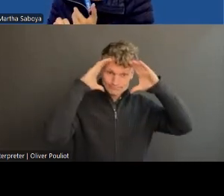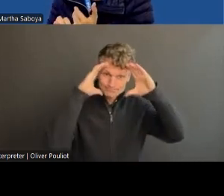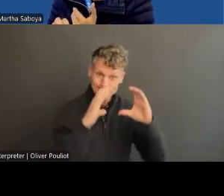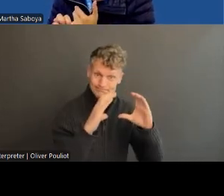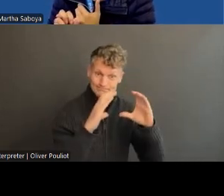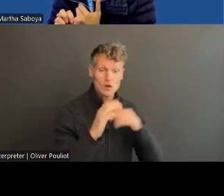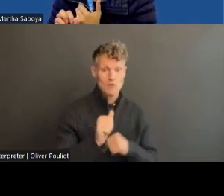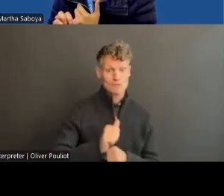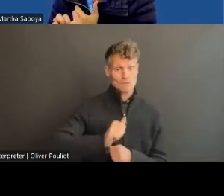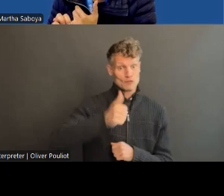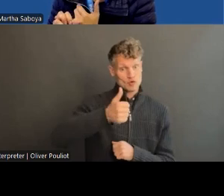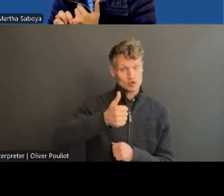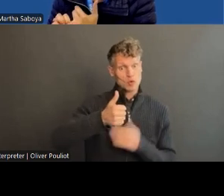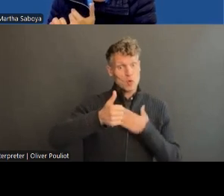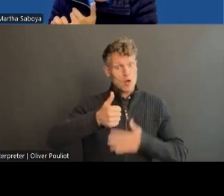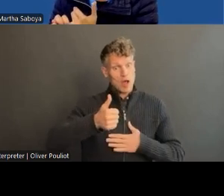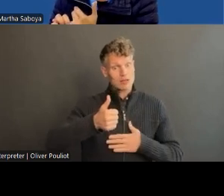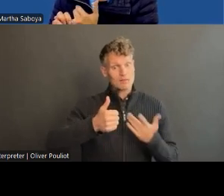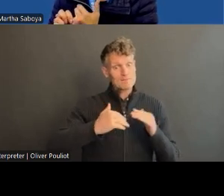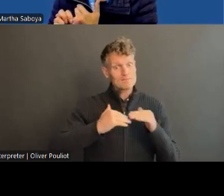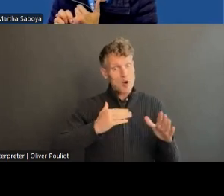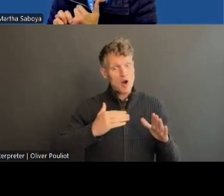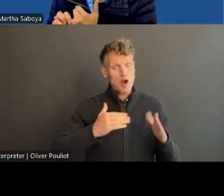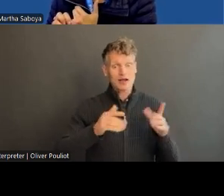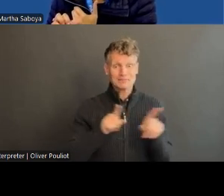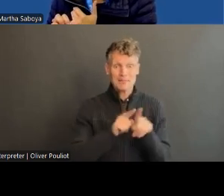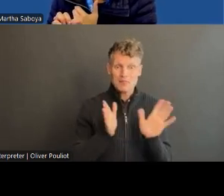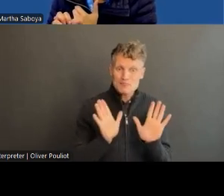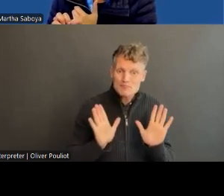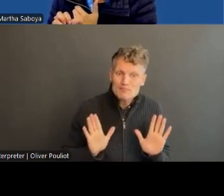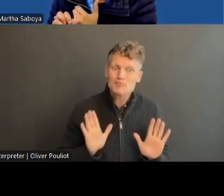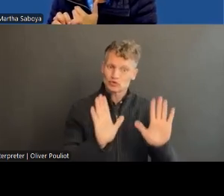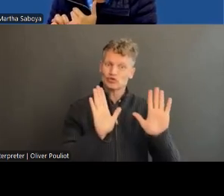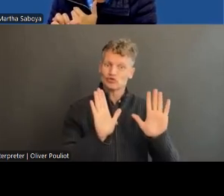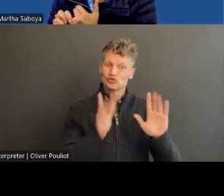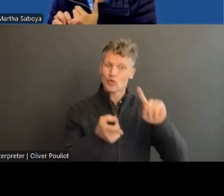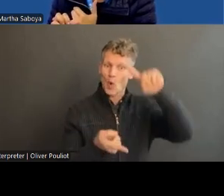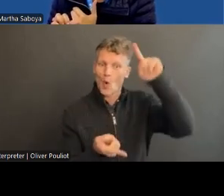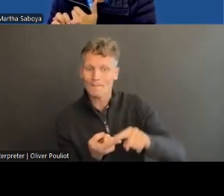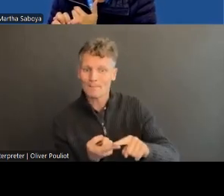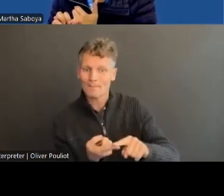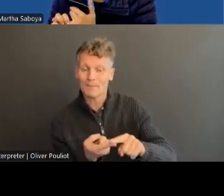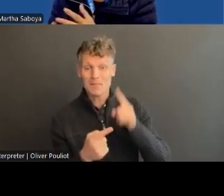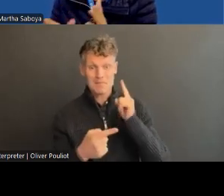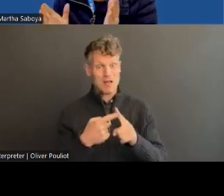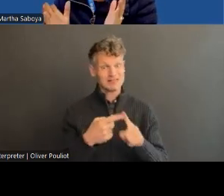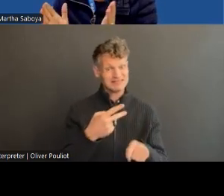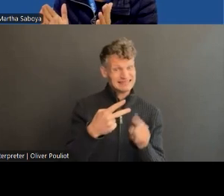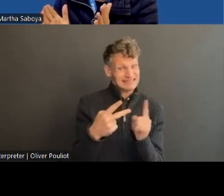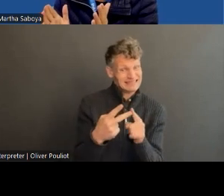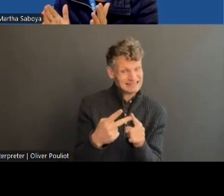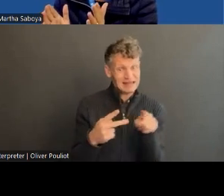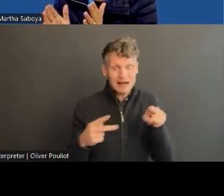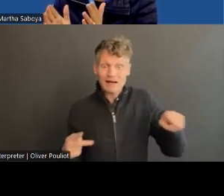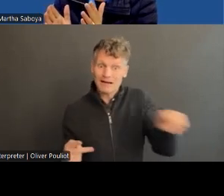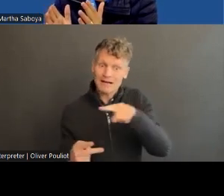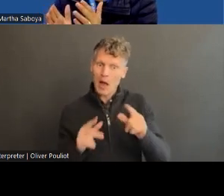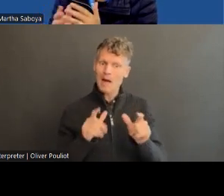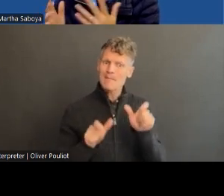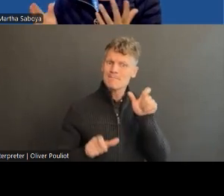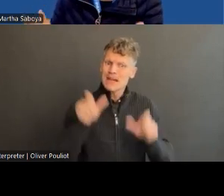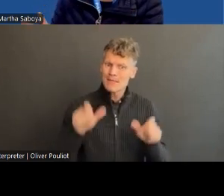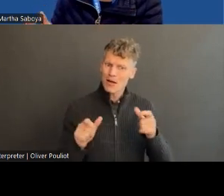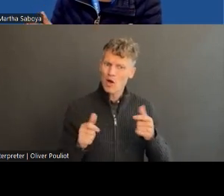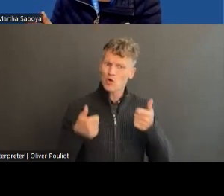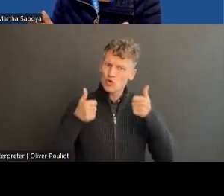queremos alcanzar los logros y si podemos mantenerlos y mejorar la calidad de vida para la